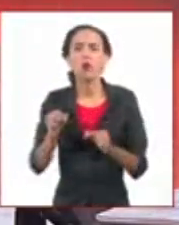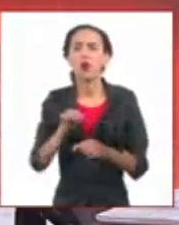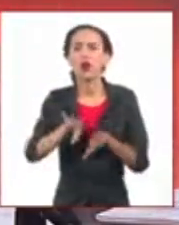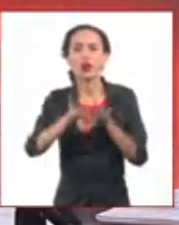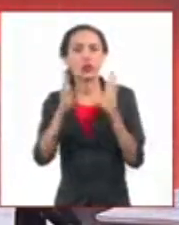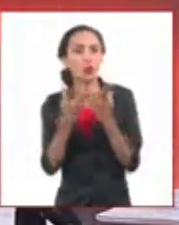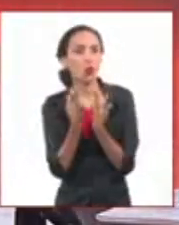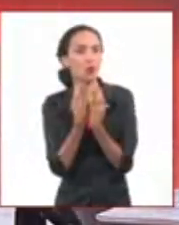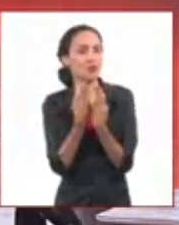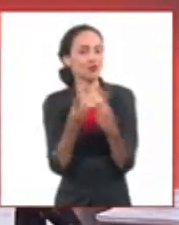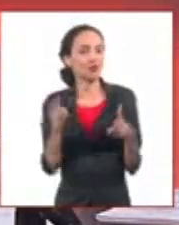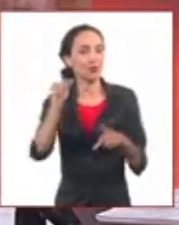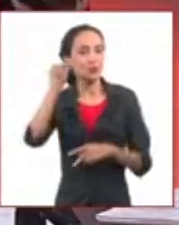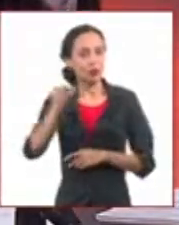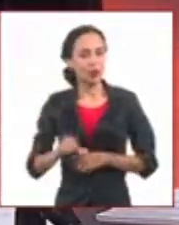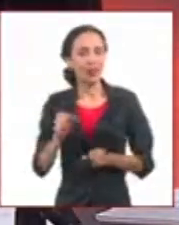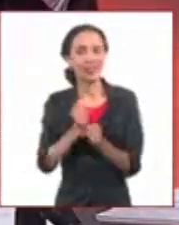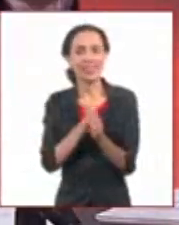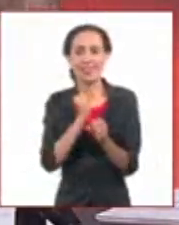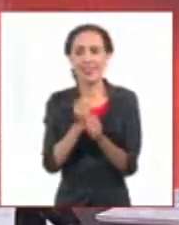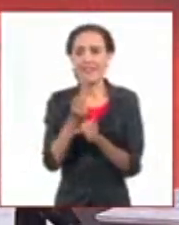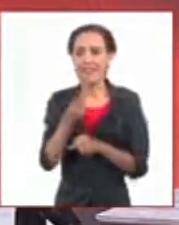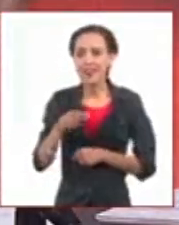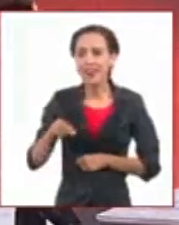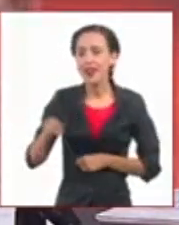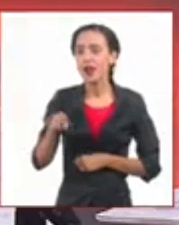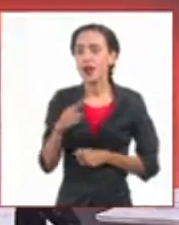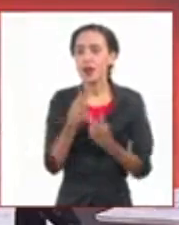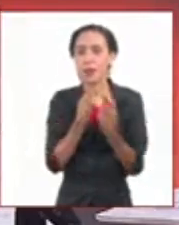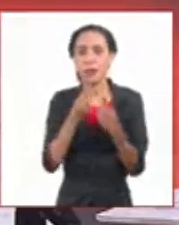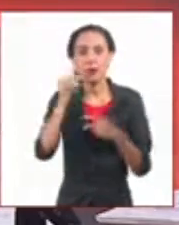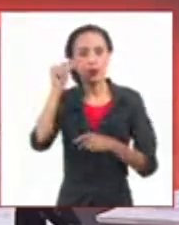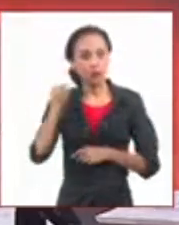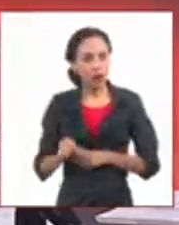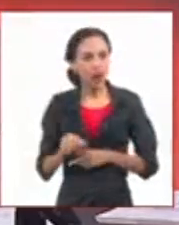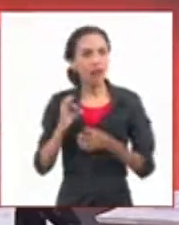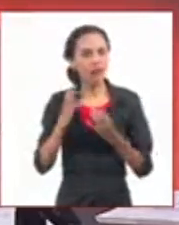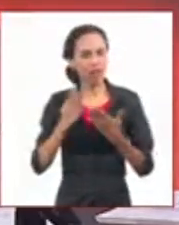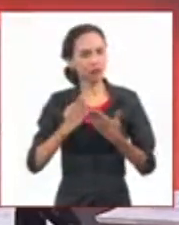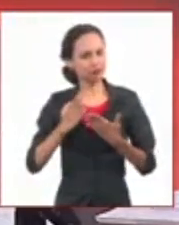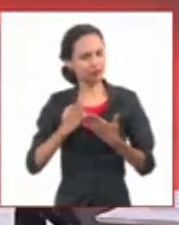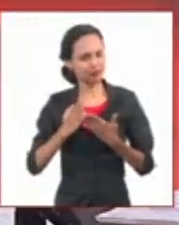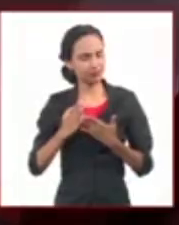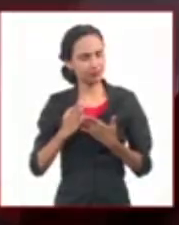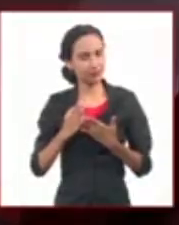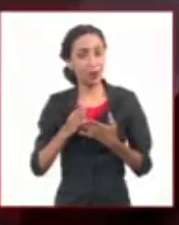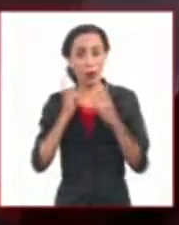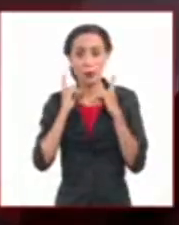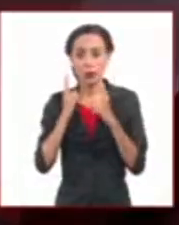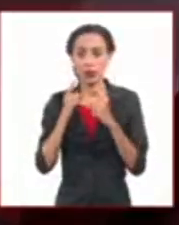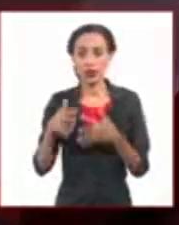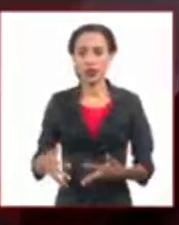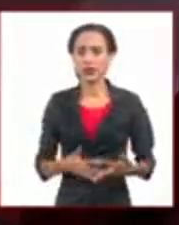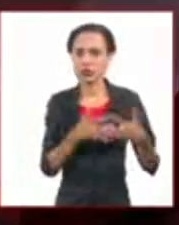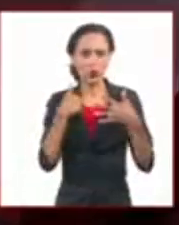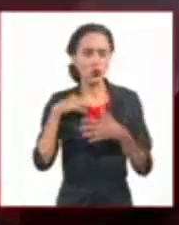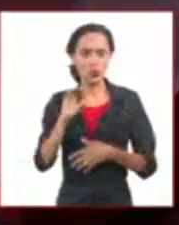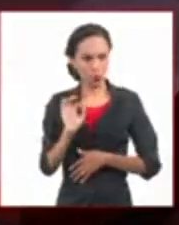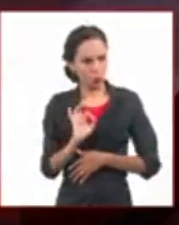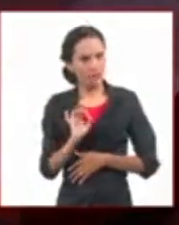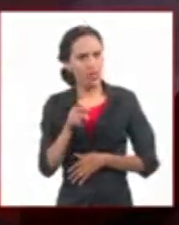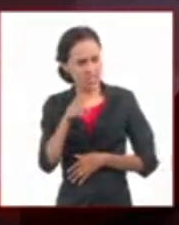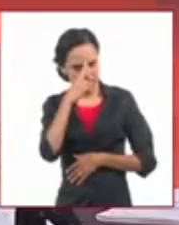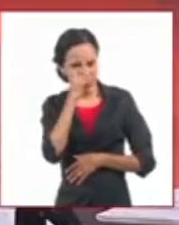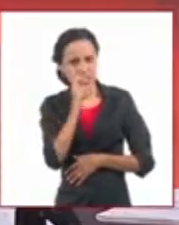profesionales que trabajaban allí aquellos profesionales de carrera en la diplomacia norteamericana no digo que todavía no existen algunos por una buena